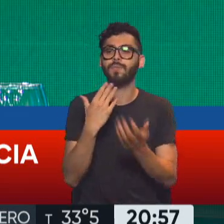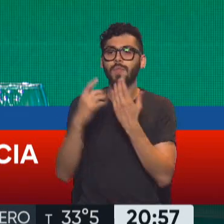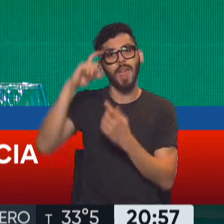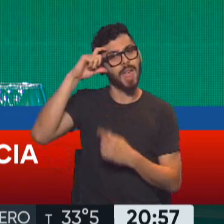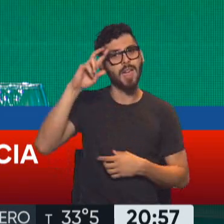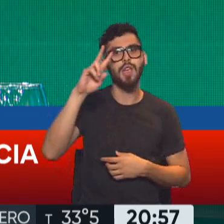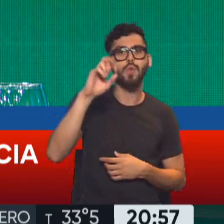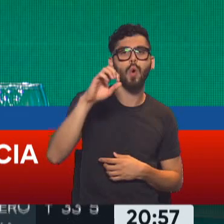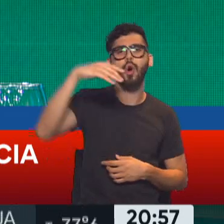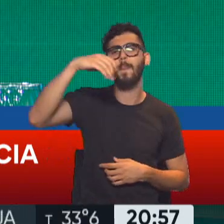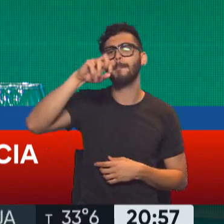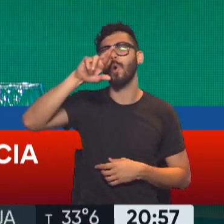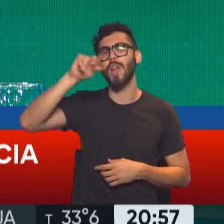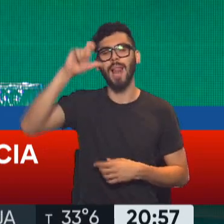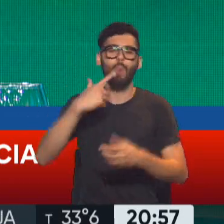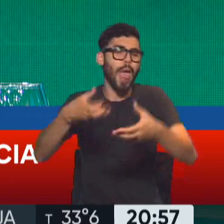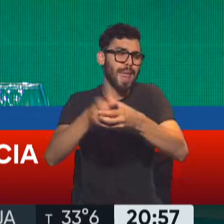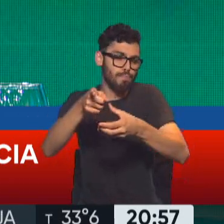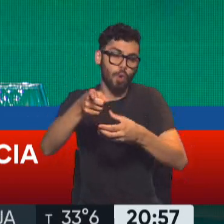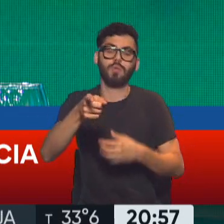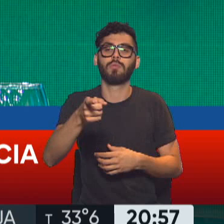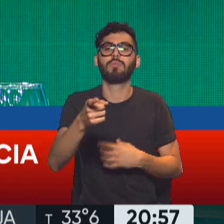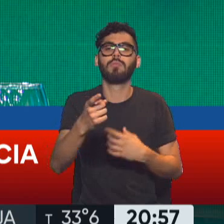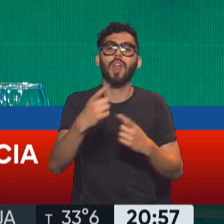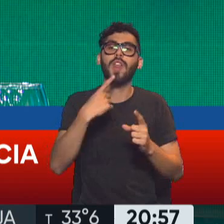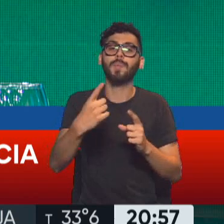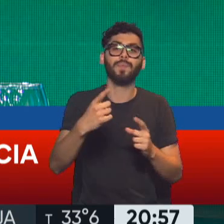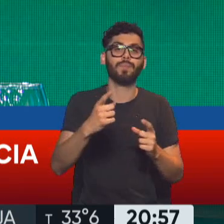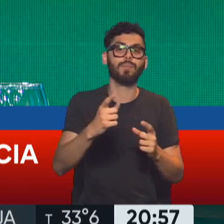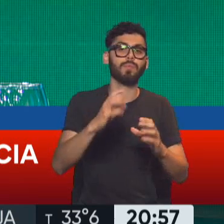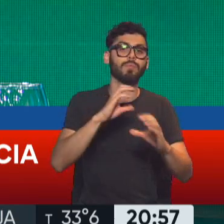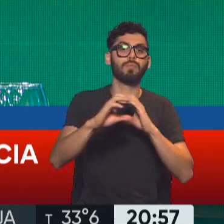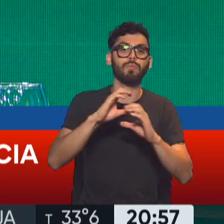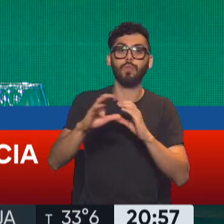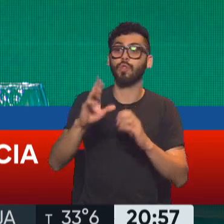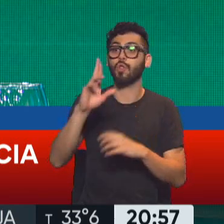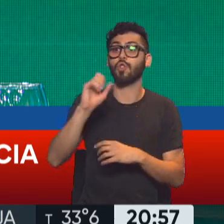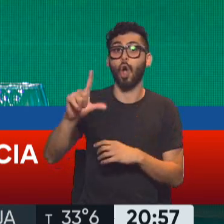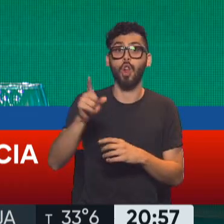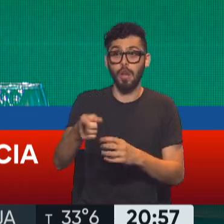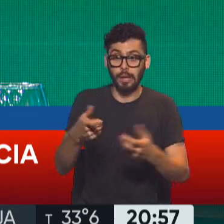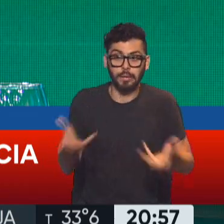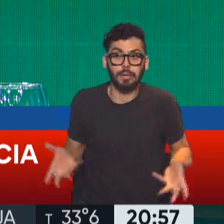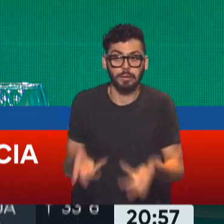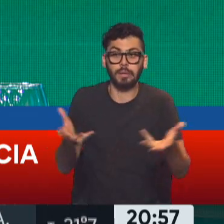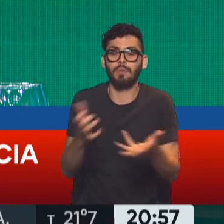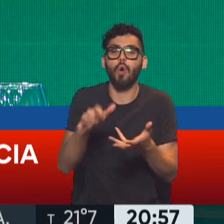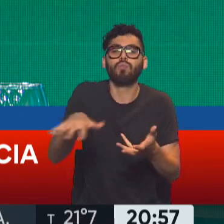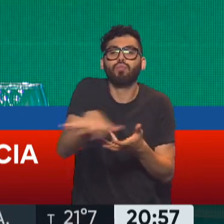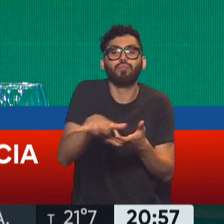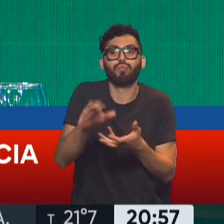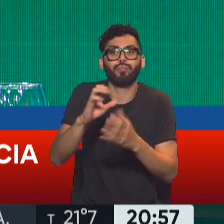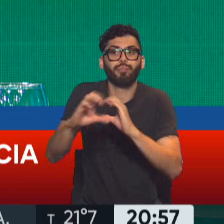la gente del equipo de Evo Morales, hablan del rol de los medios comunitarios y los medios cooperativos que ellos fortalecieron y mucho, ¿no? Sí. Justamente